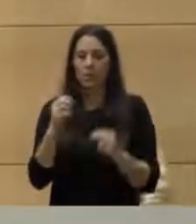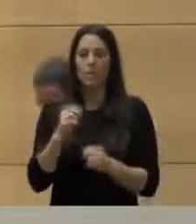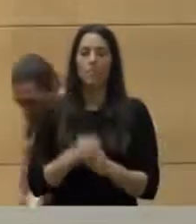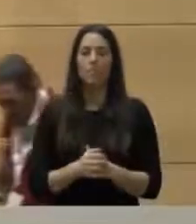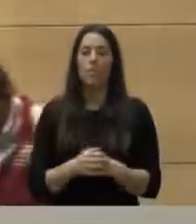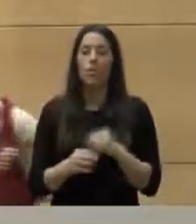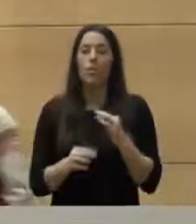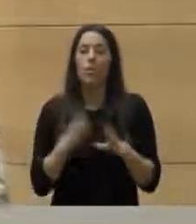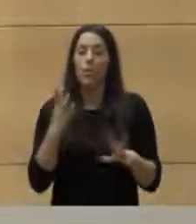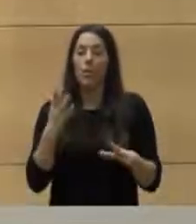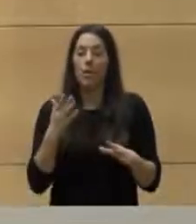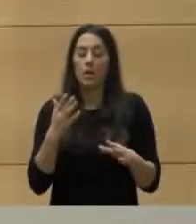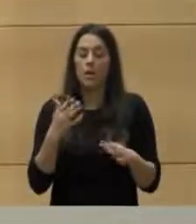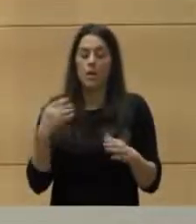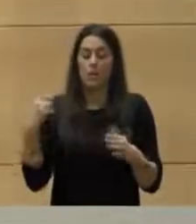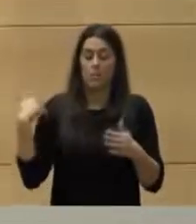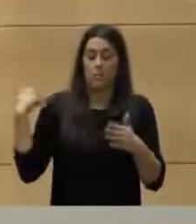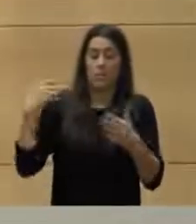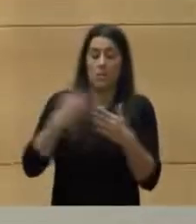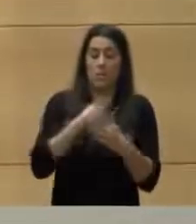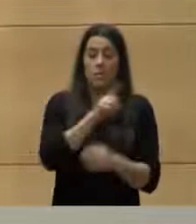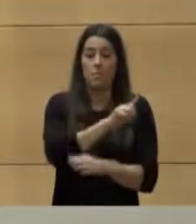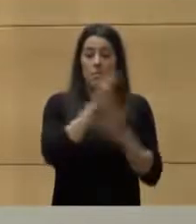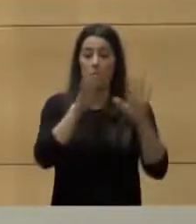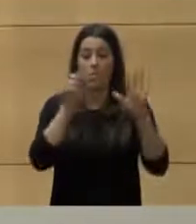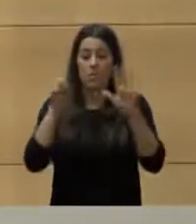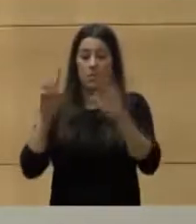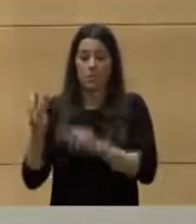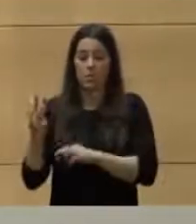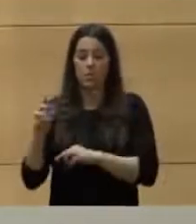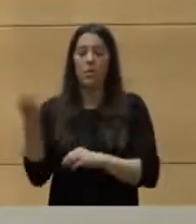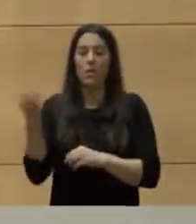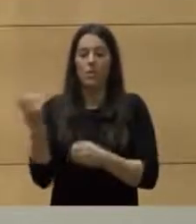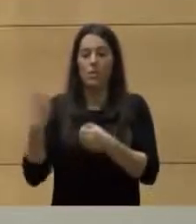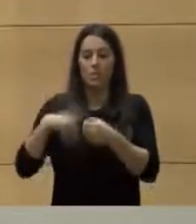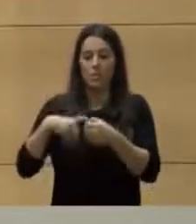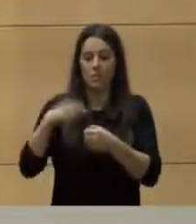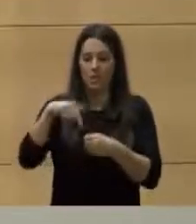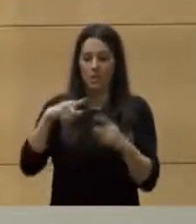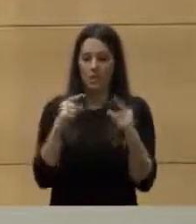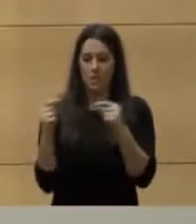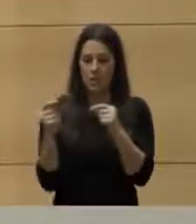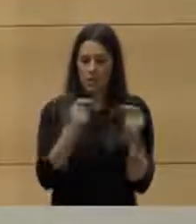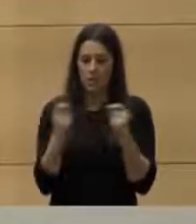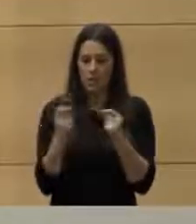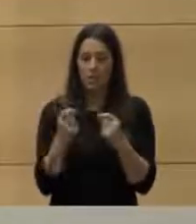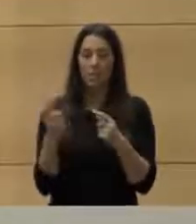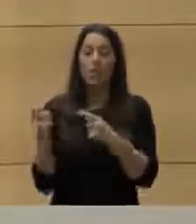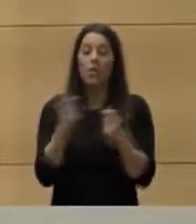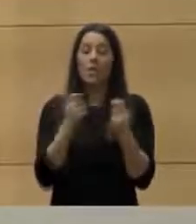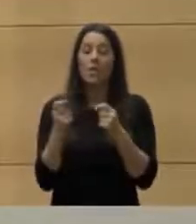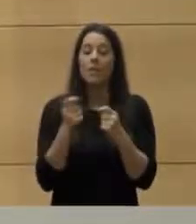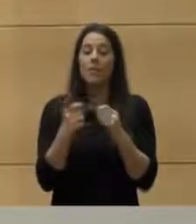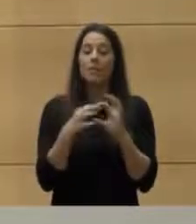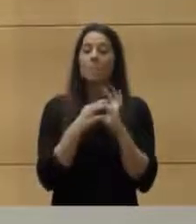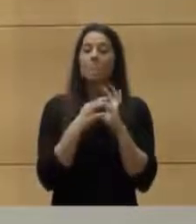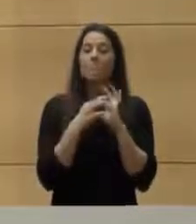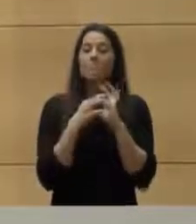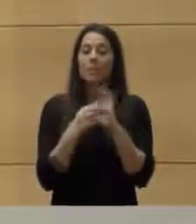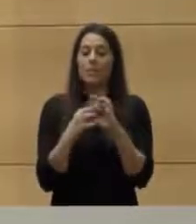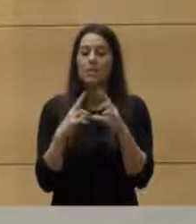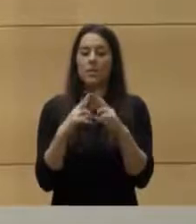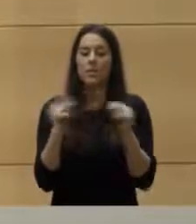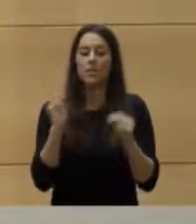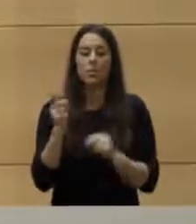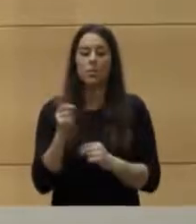años 68, deben intervenir en esto, pero en un debate académico, en un debate actuante que se incardine